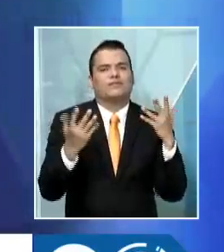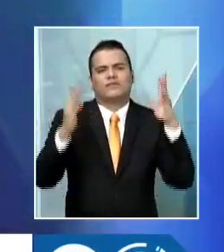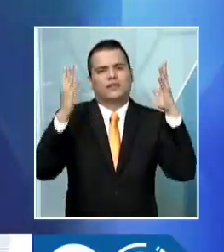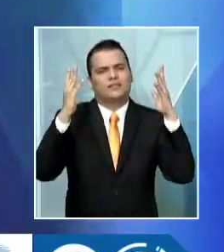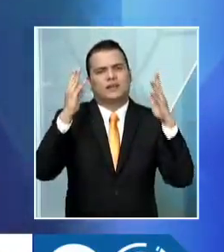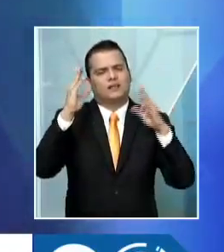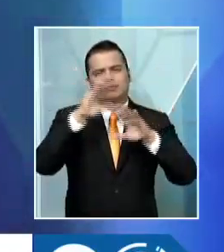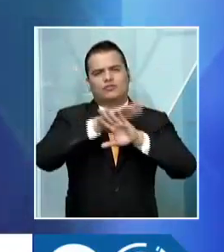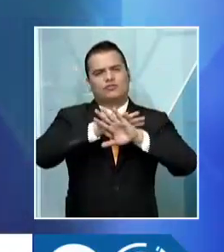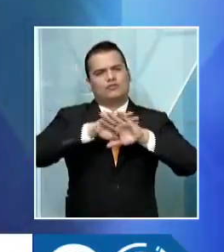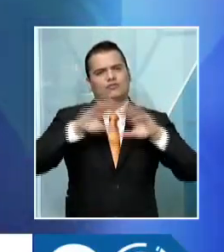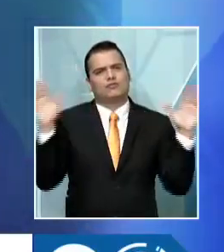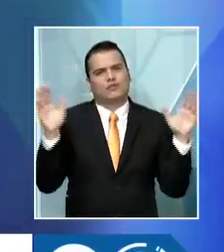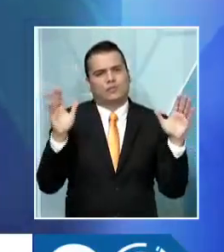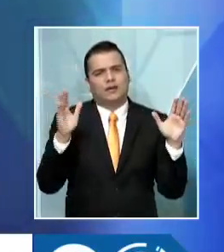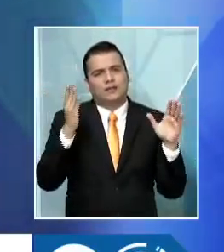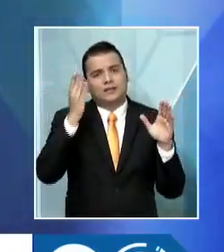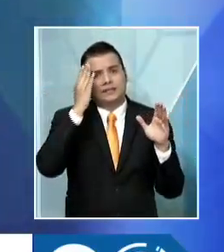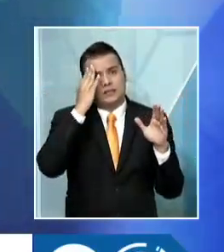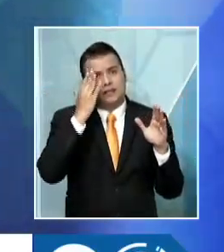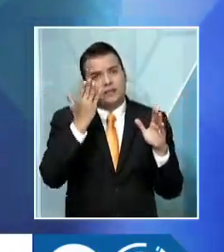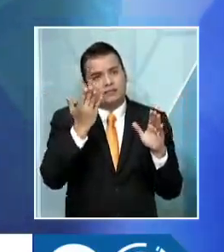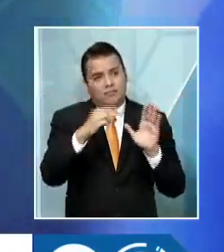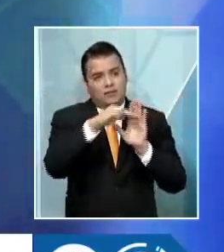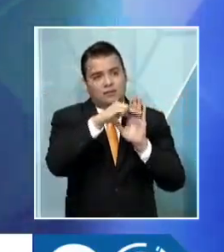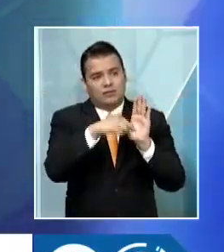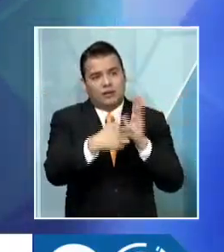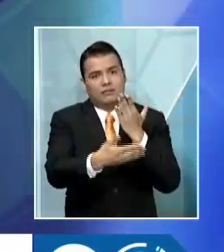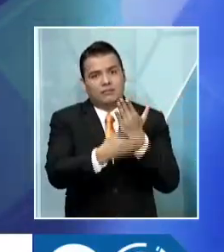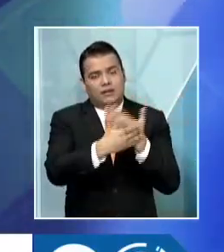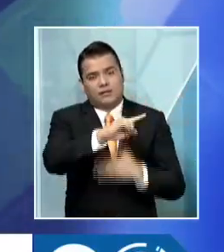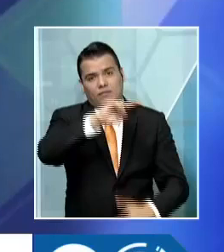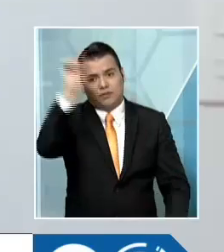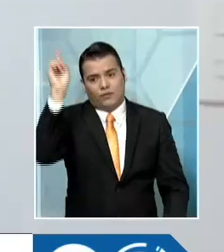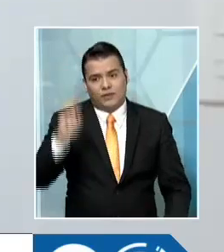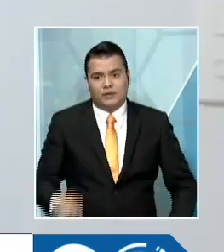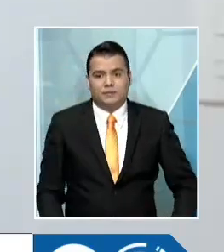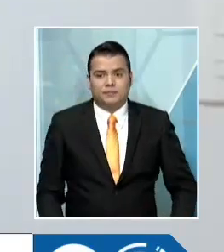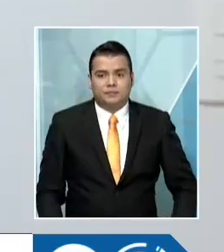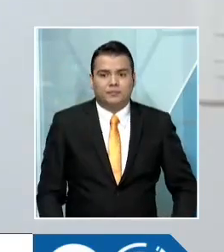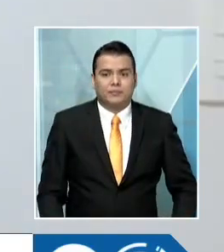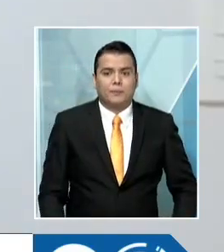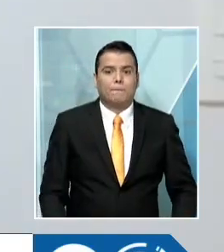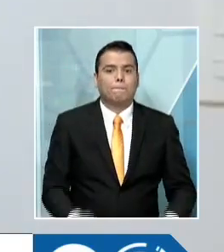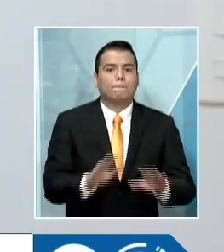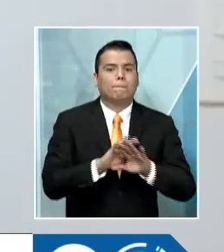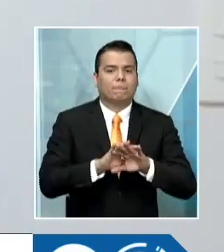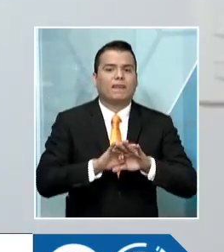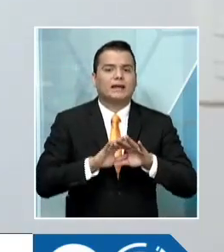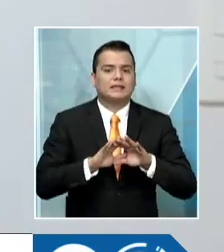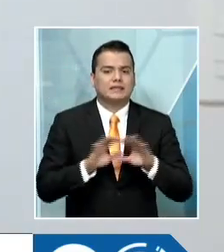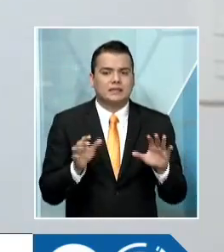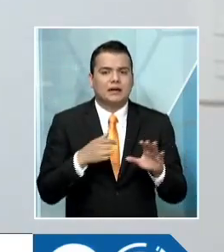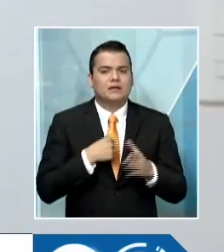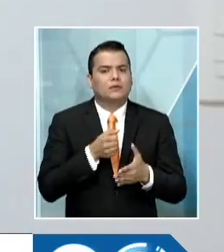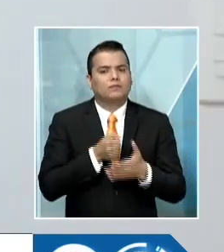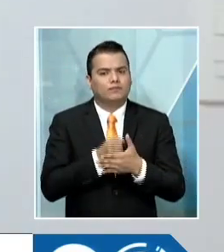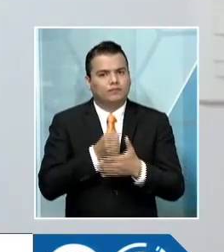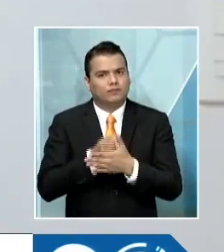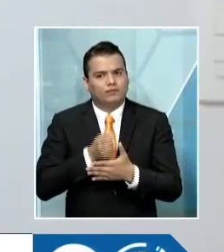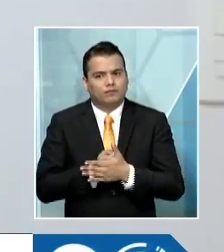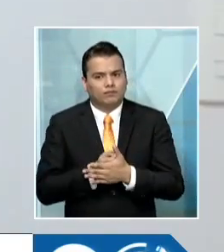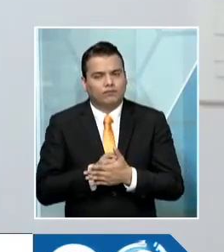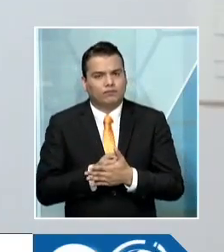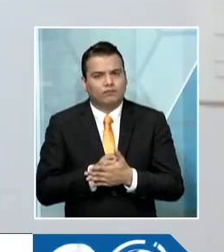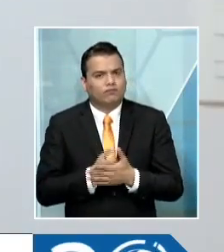programadas para este fin de semana y que están prohibidas por la alcaldía de Cali. Hemos unido la voz y por